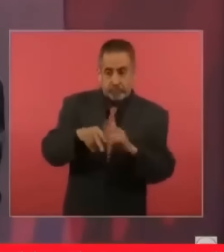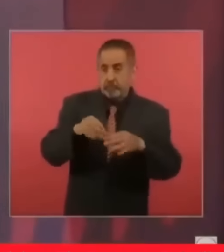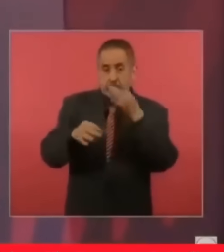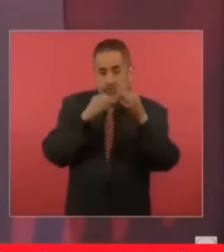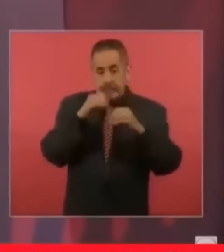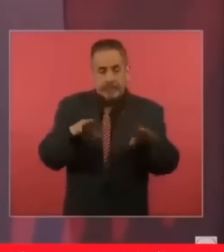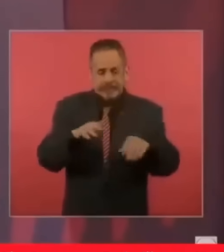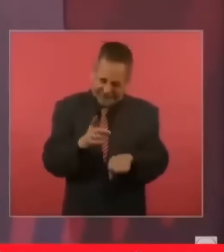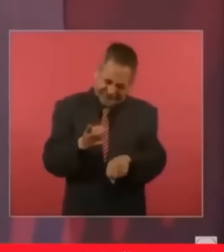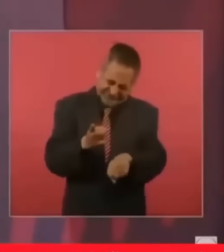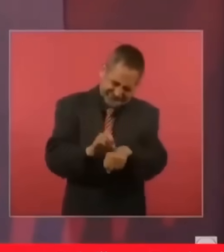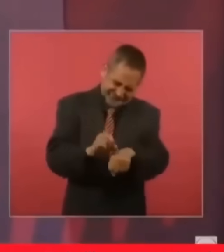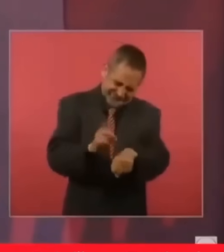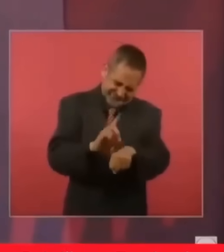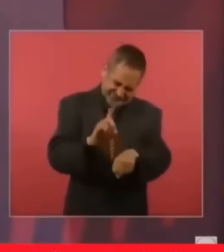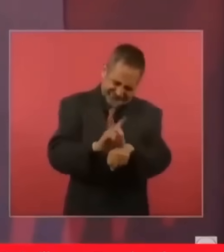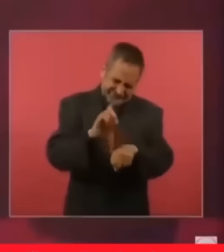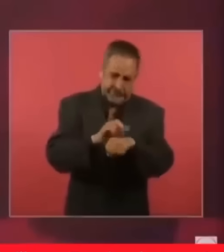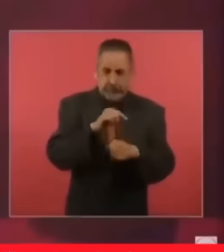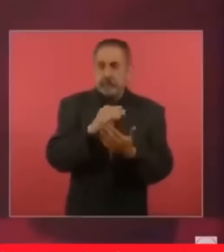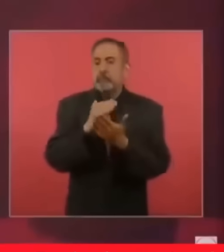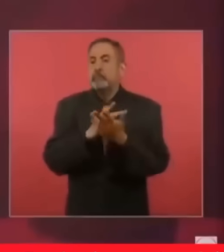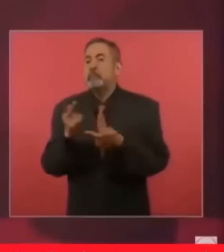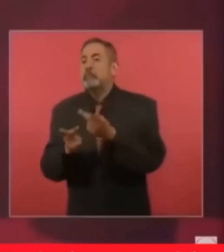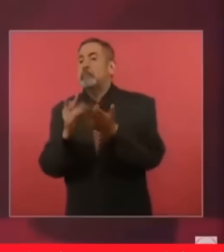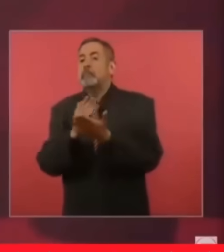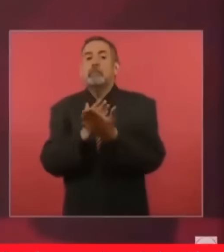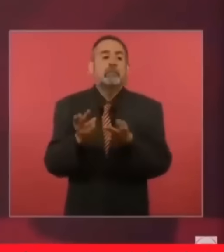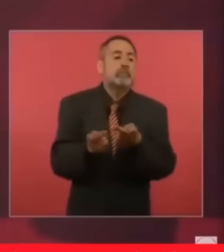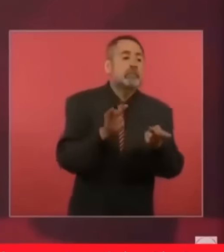publicaba diariamente una encuesta.